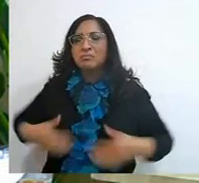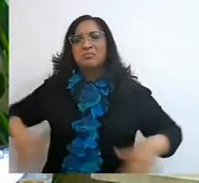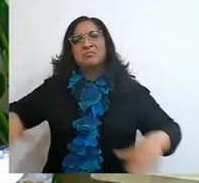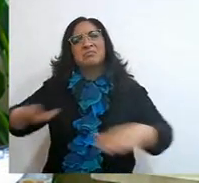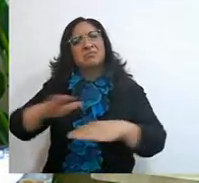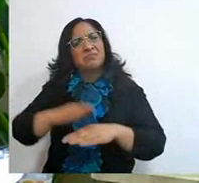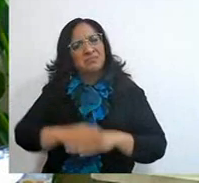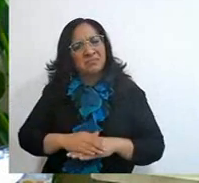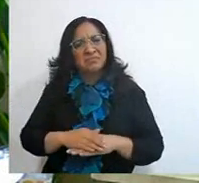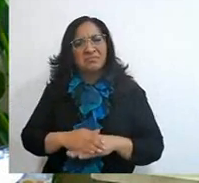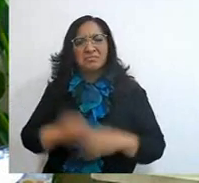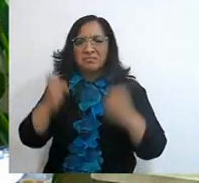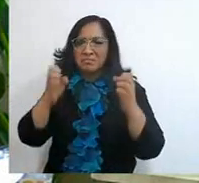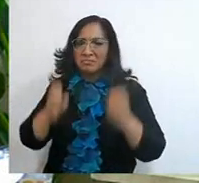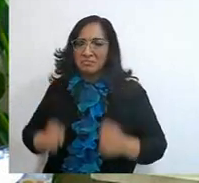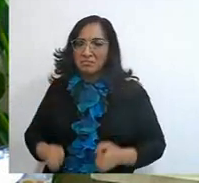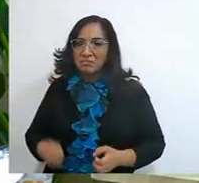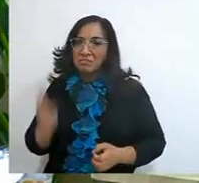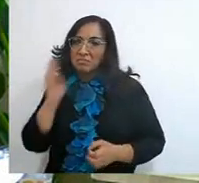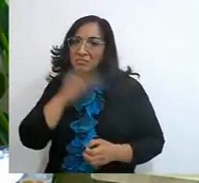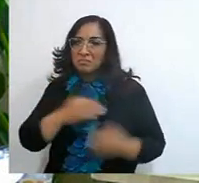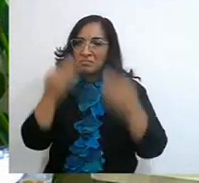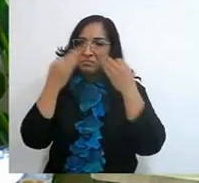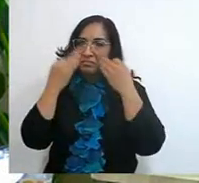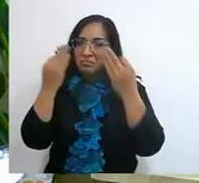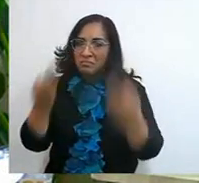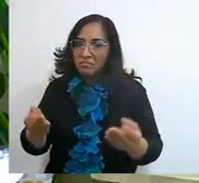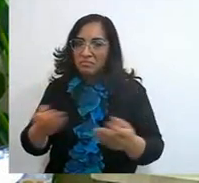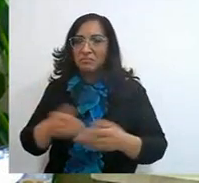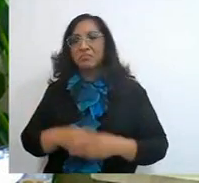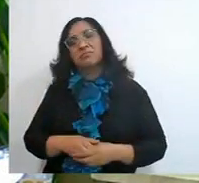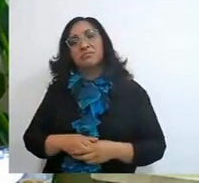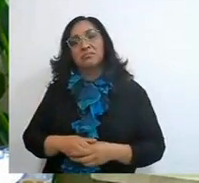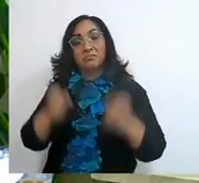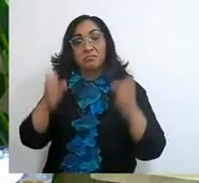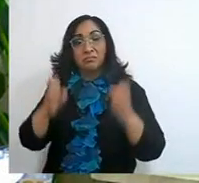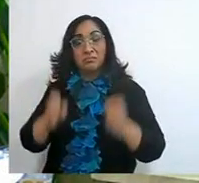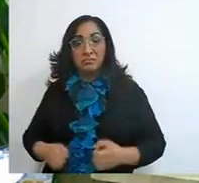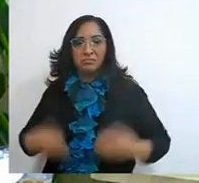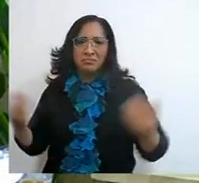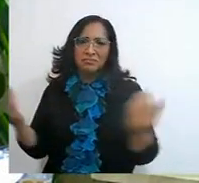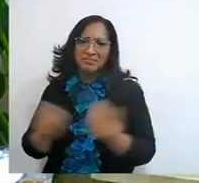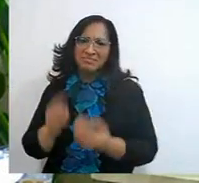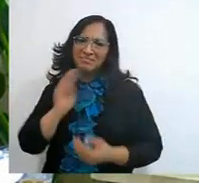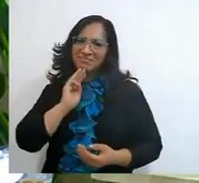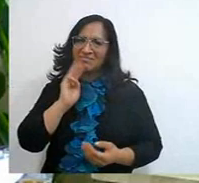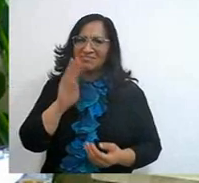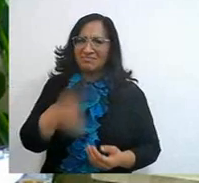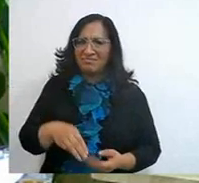porque hemos dado como testigos falsos. Estamos haciendo mal.